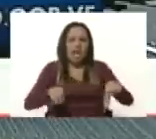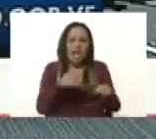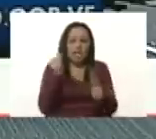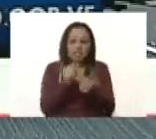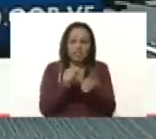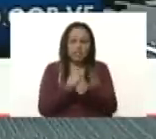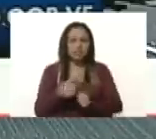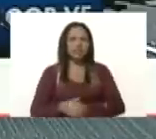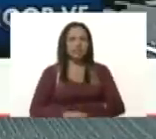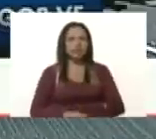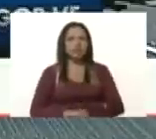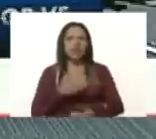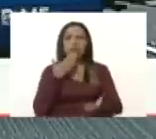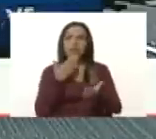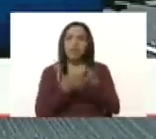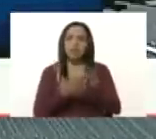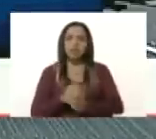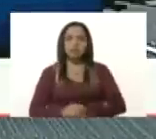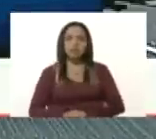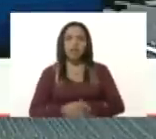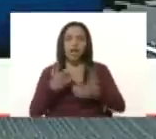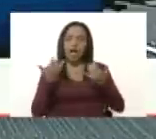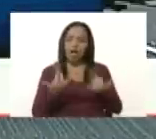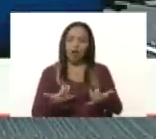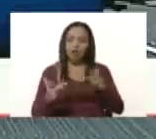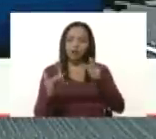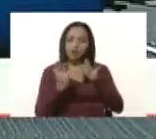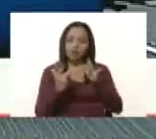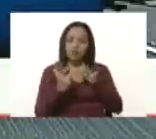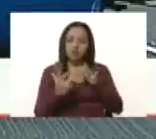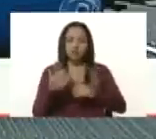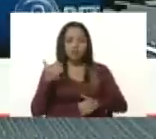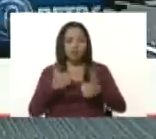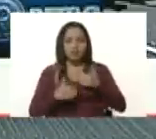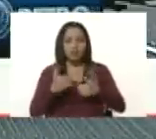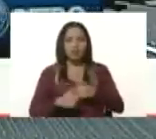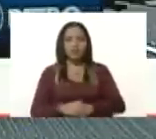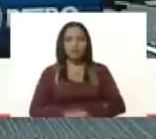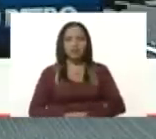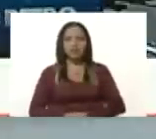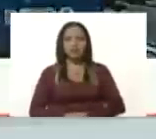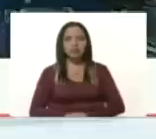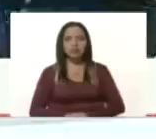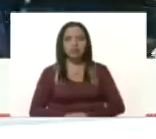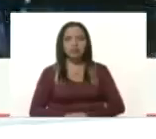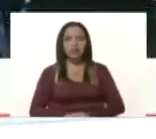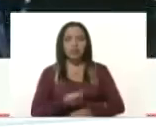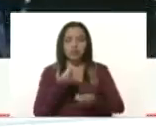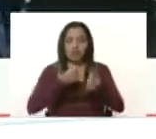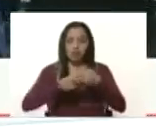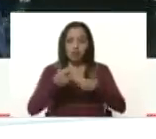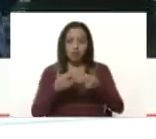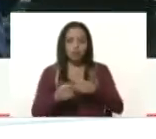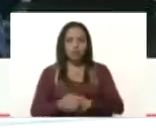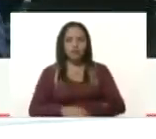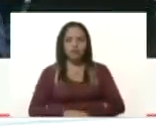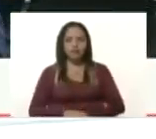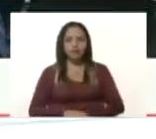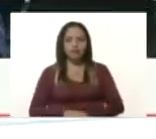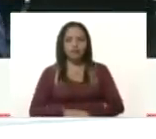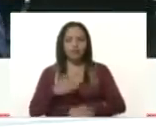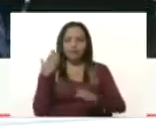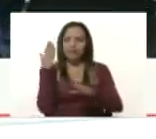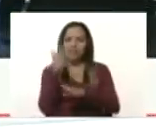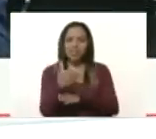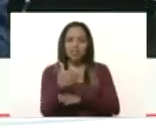somos. Gracias. Nos vamos entonces, en este miércoles 20, de Economía Productiva, directo